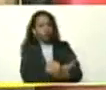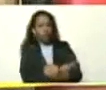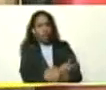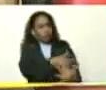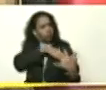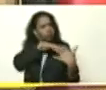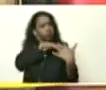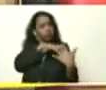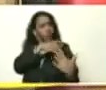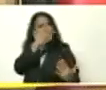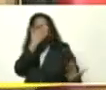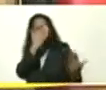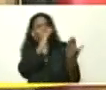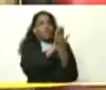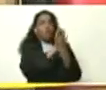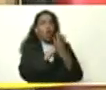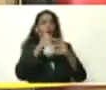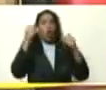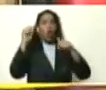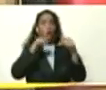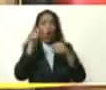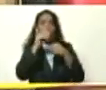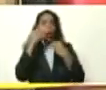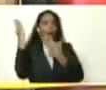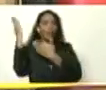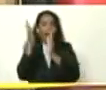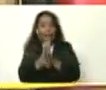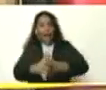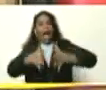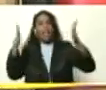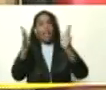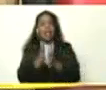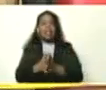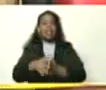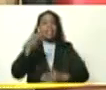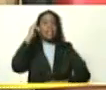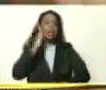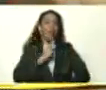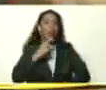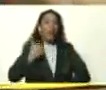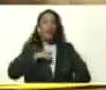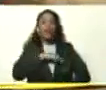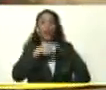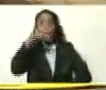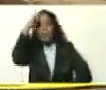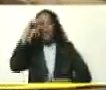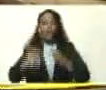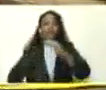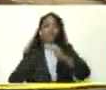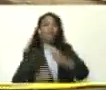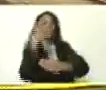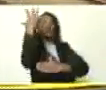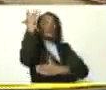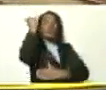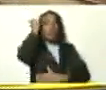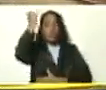de luchadores como este gigante que está aquí. El gran Simón Bolívar, nuestro padre fundador.